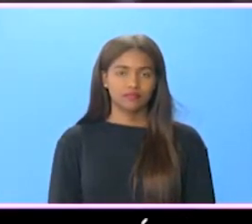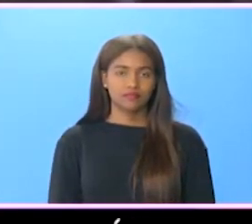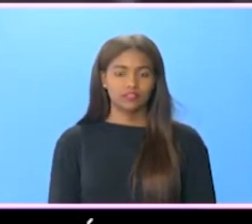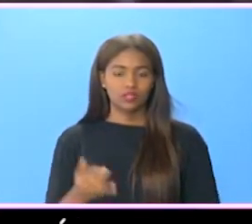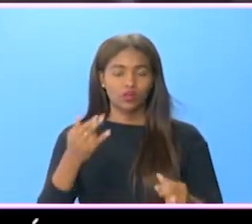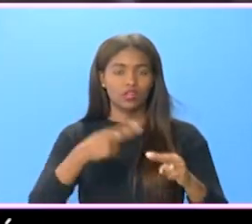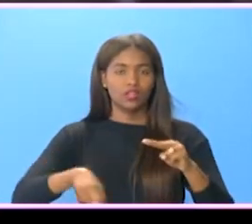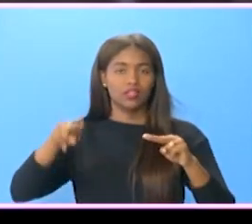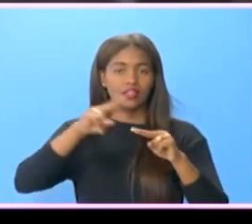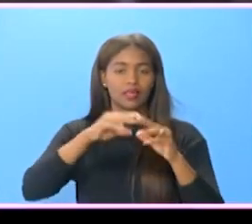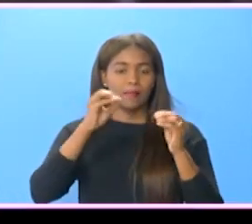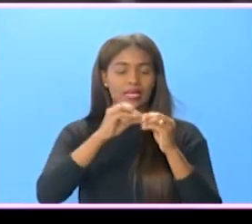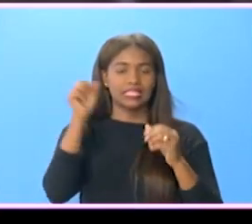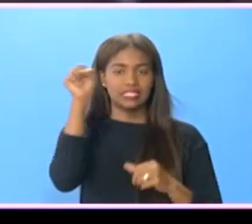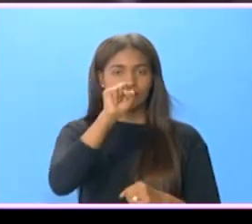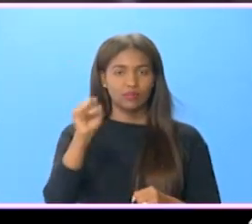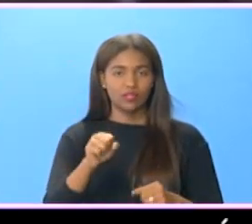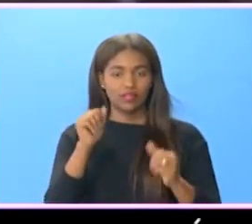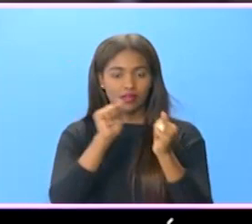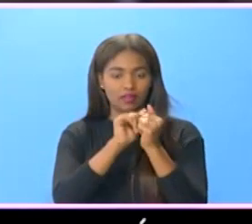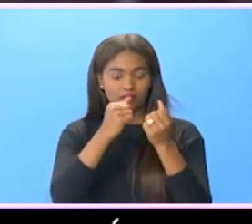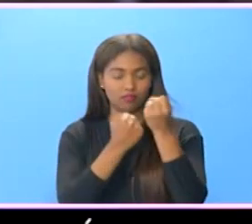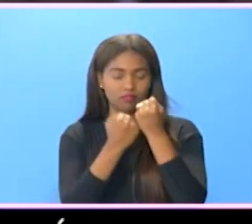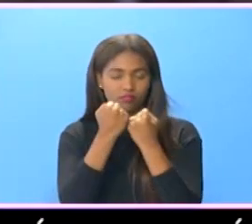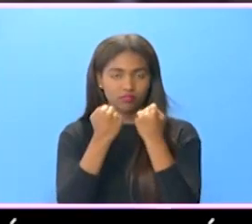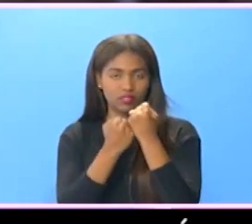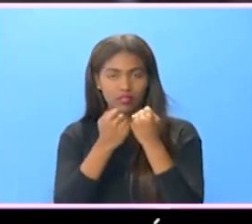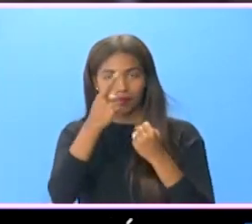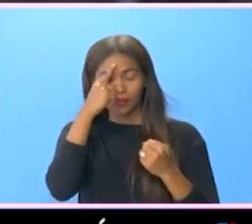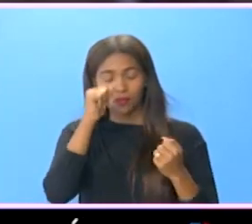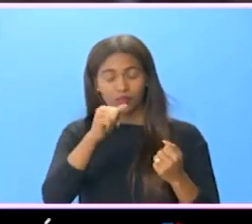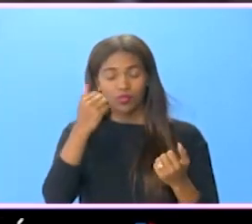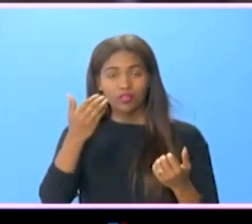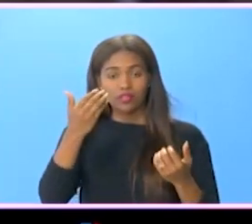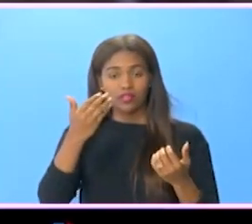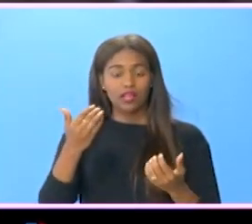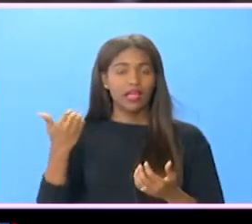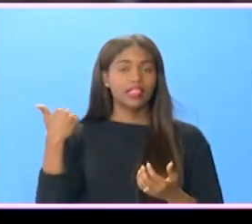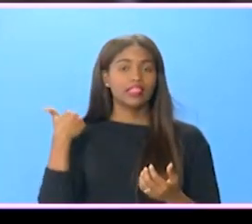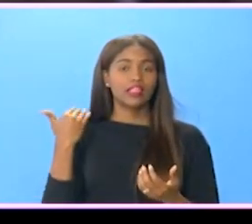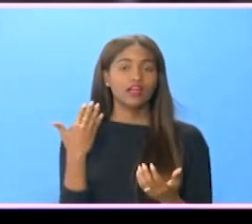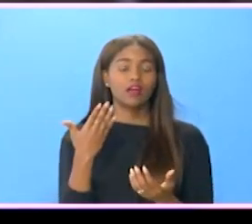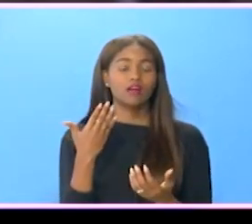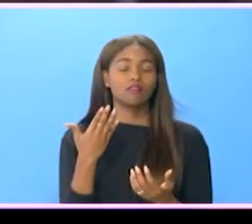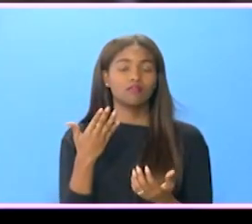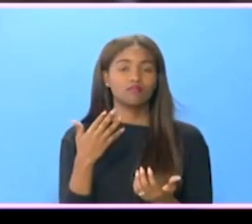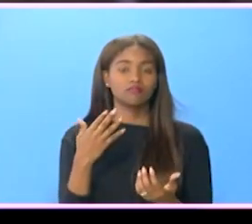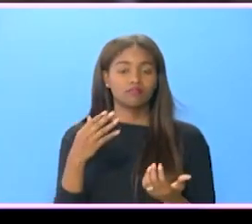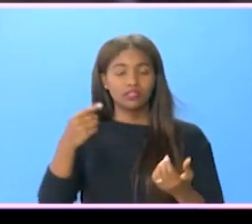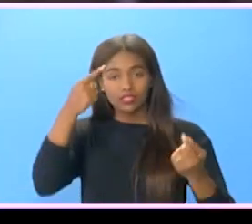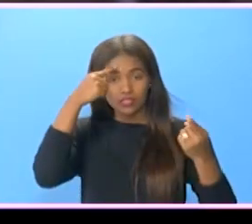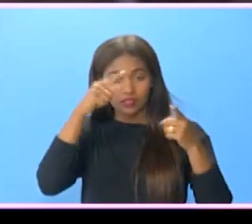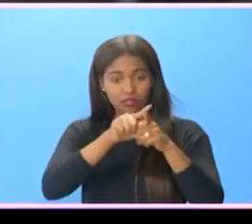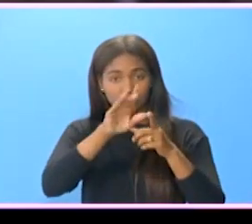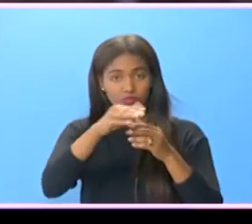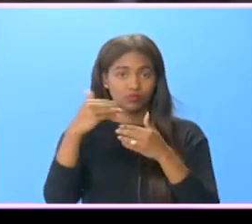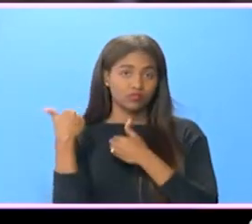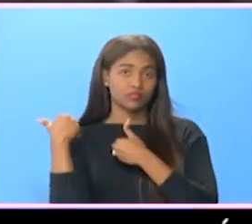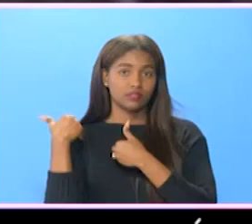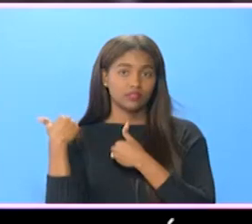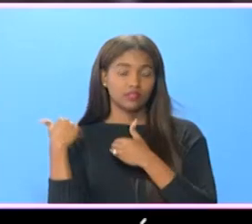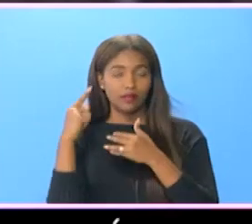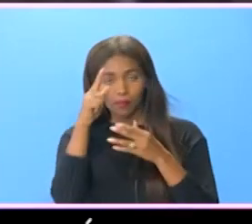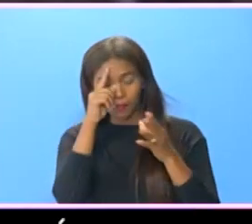como símbolos que son del colectivo para justificar su inconmensurable compromiso por